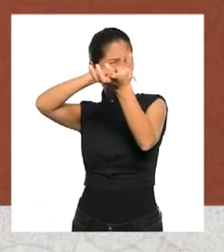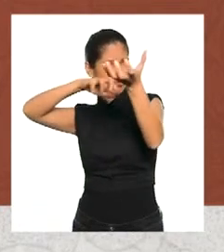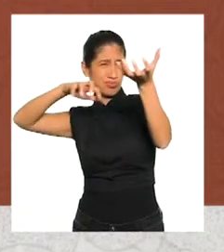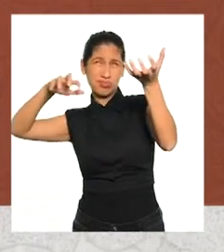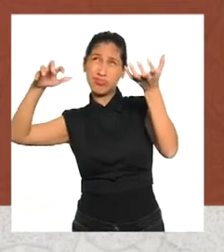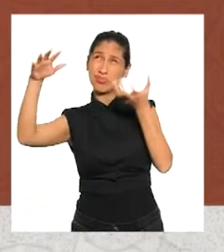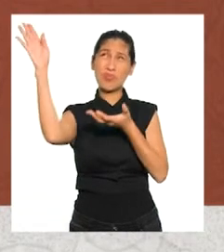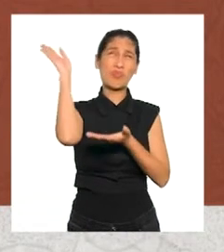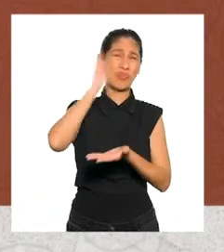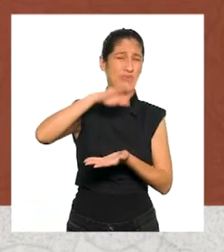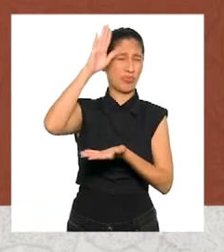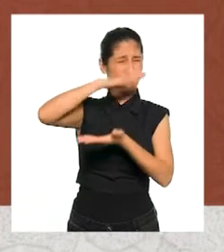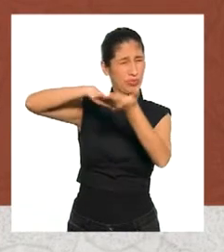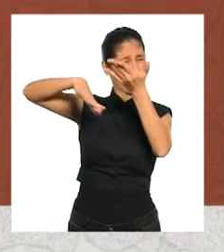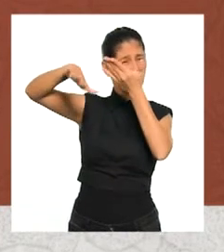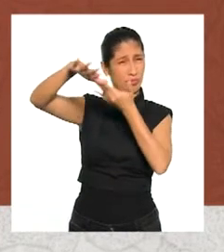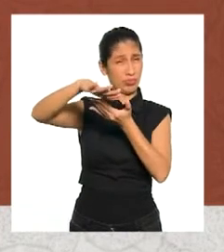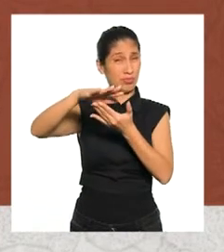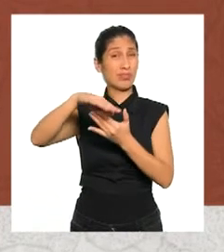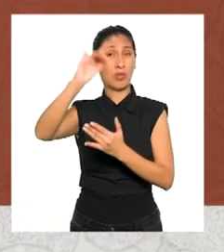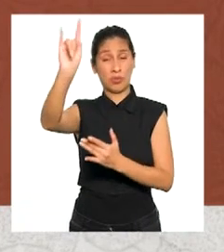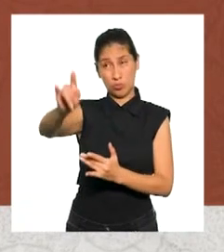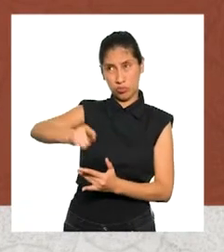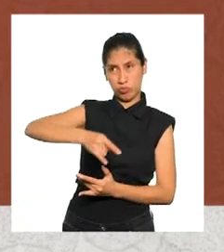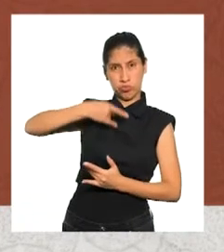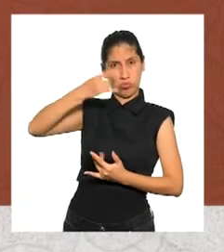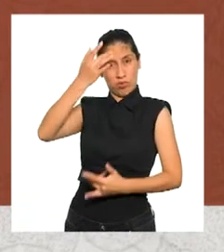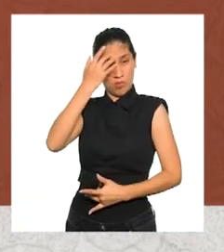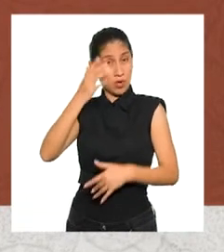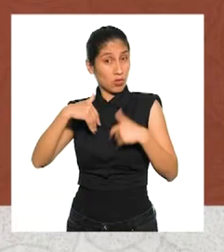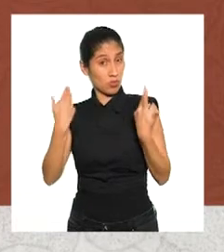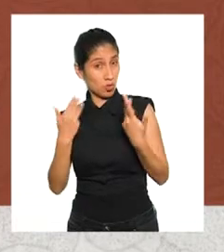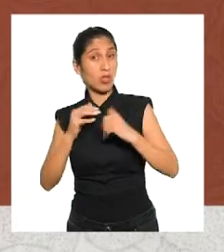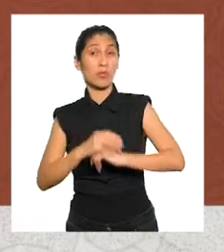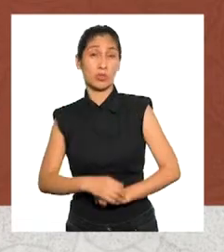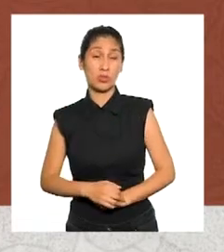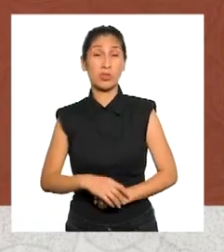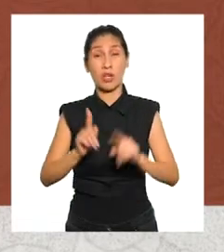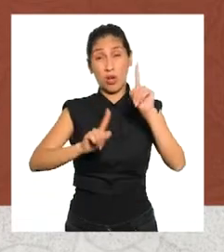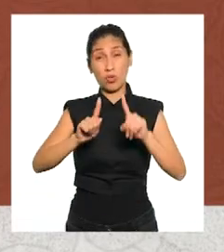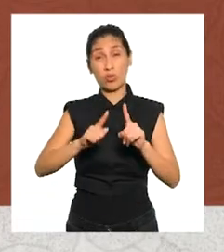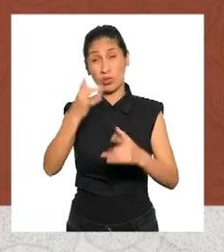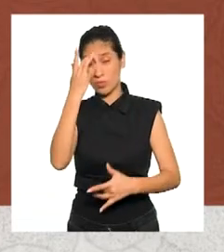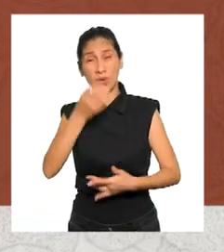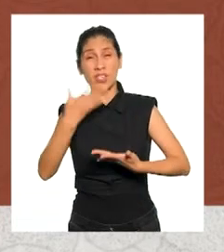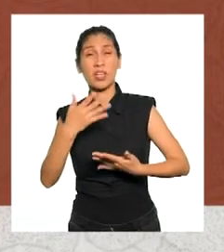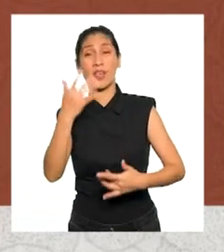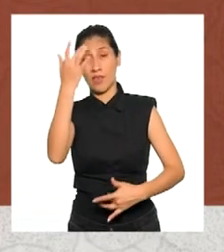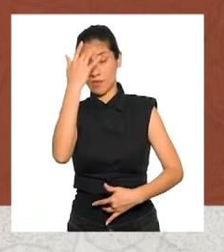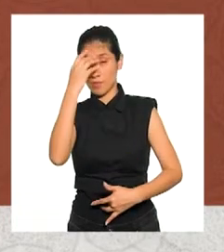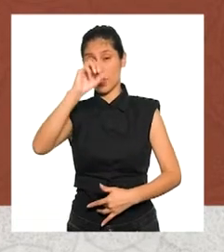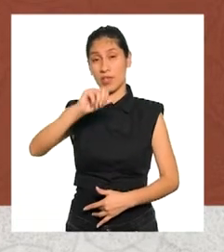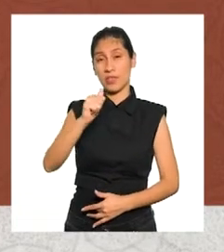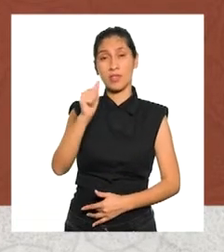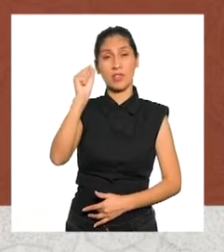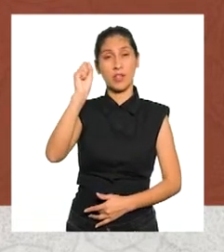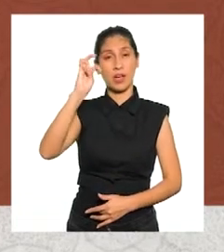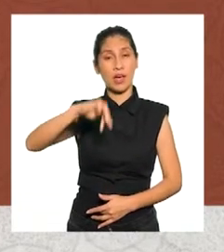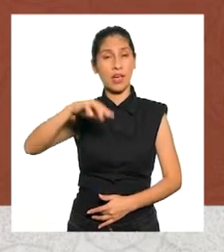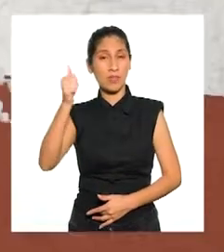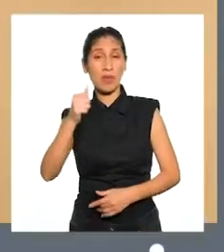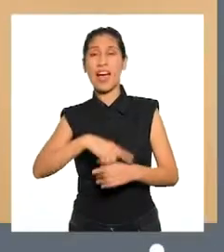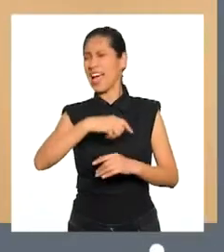salud de distintos modos. Como consecuencia, podemos desarrollar asma, alergias y muchas otras